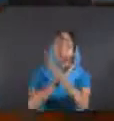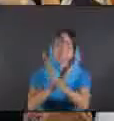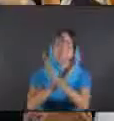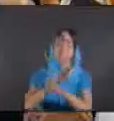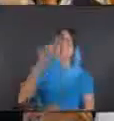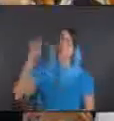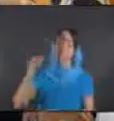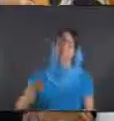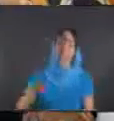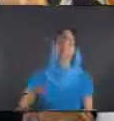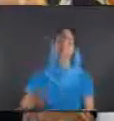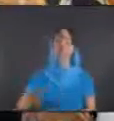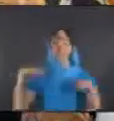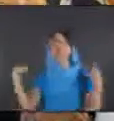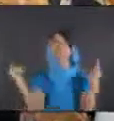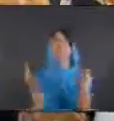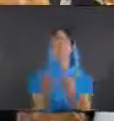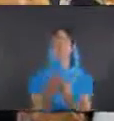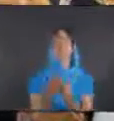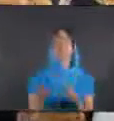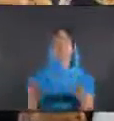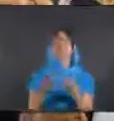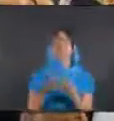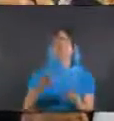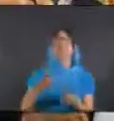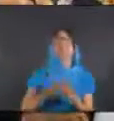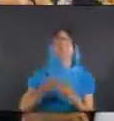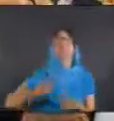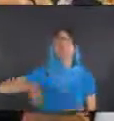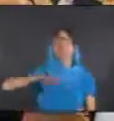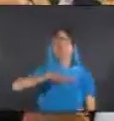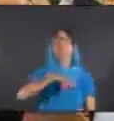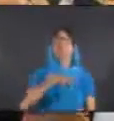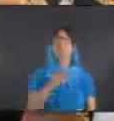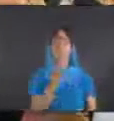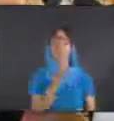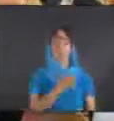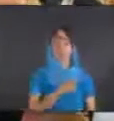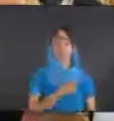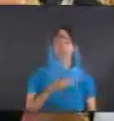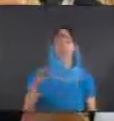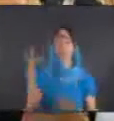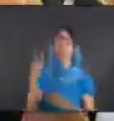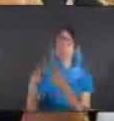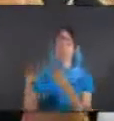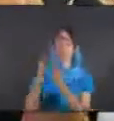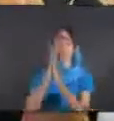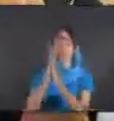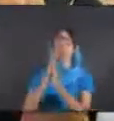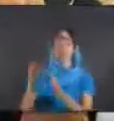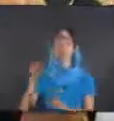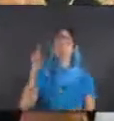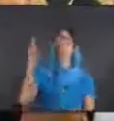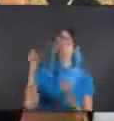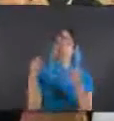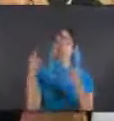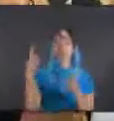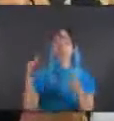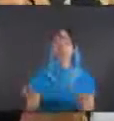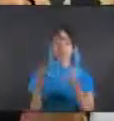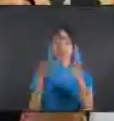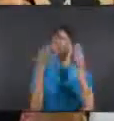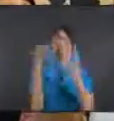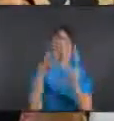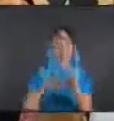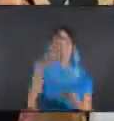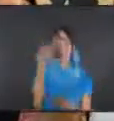de nuestro apóstol. Levante su oración, es nuestro Padre, Él está en una necesidad y vamos